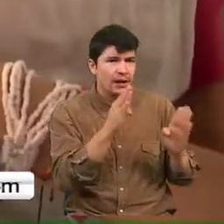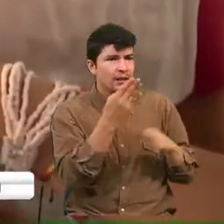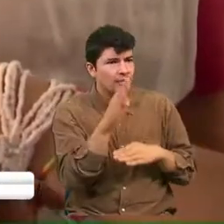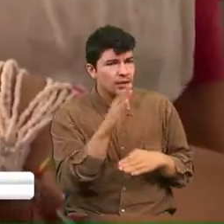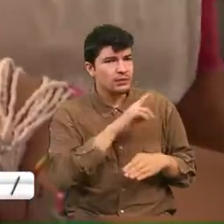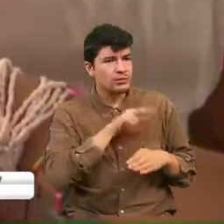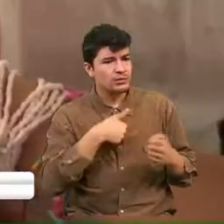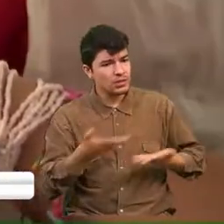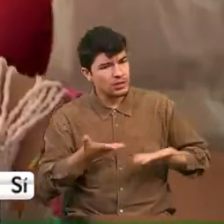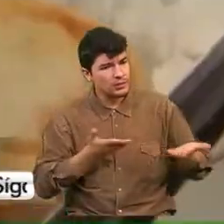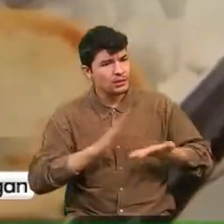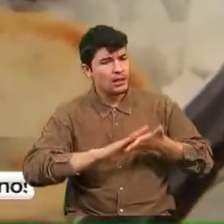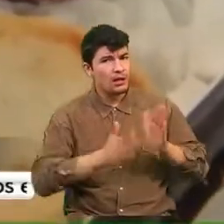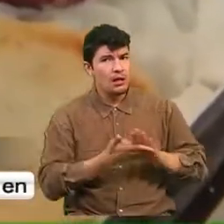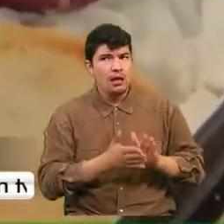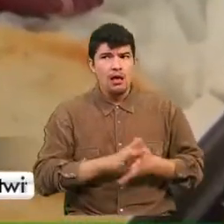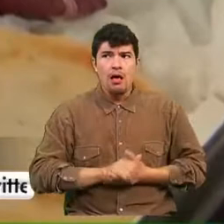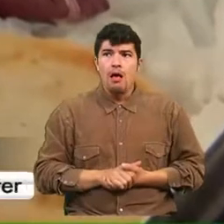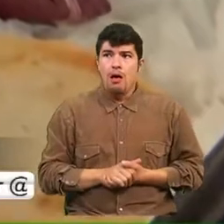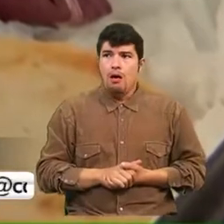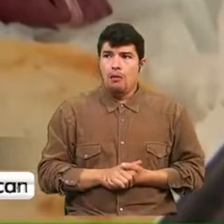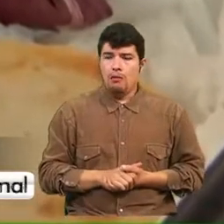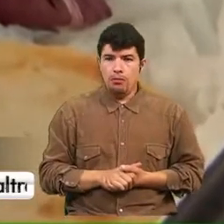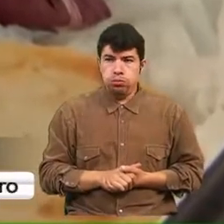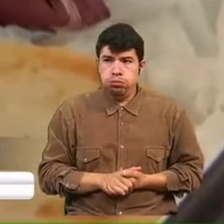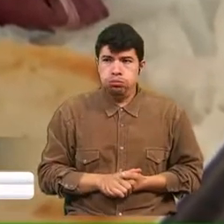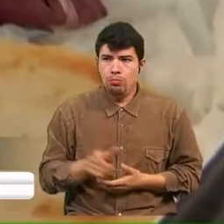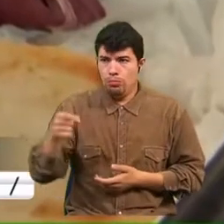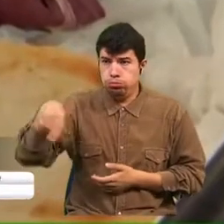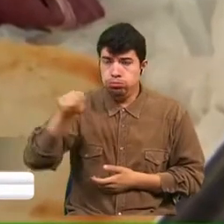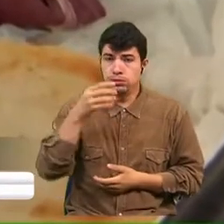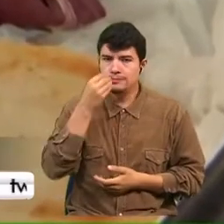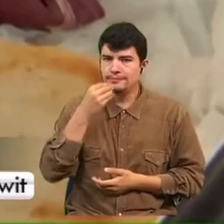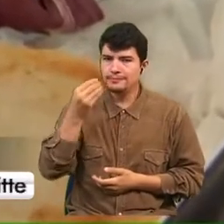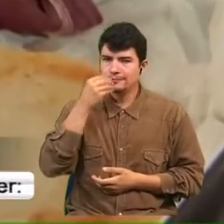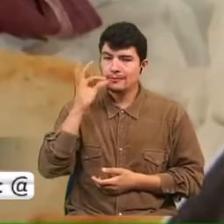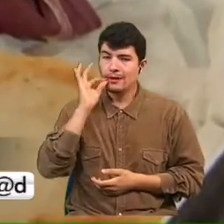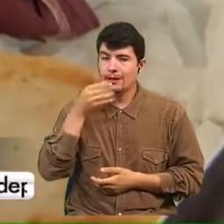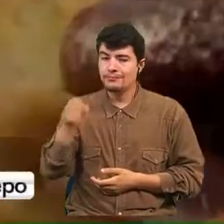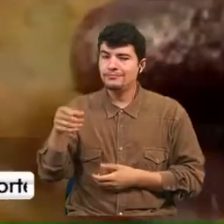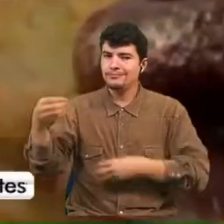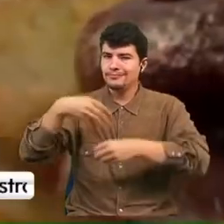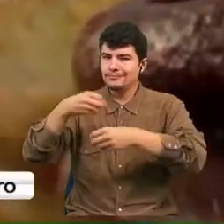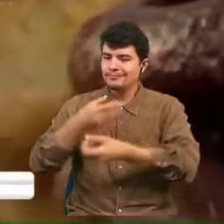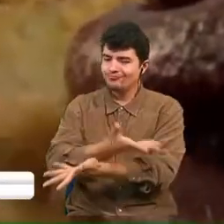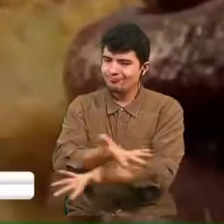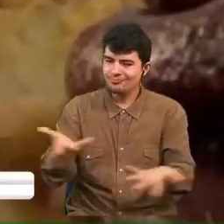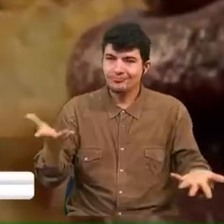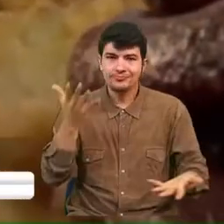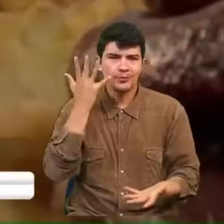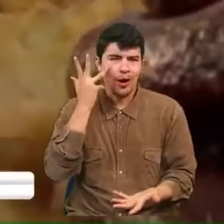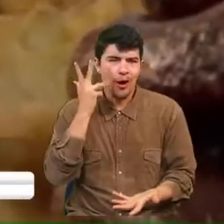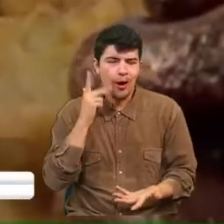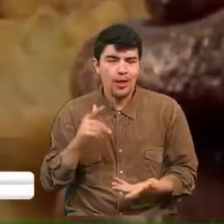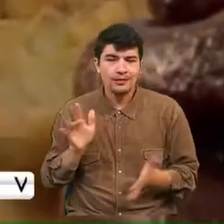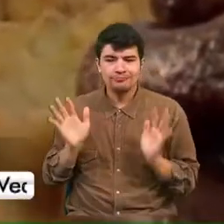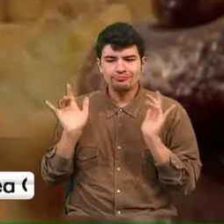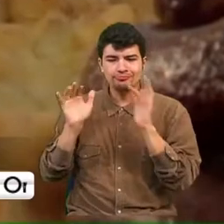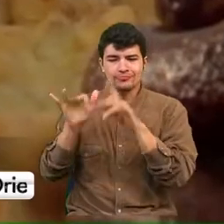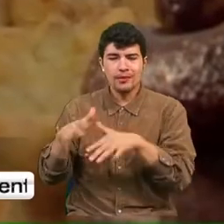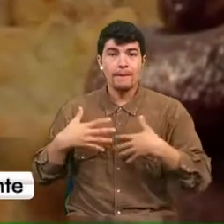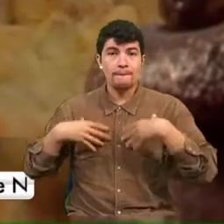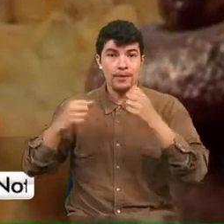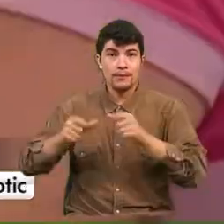baños para el servicio a la comunidad. Sin duda hay que deleitarse con los platillos que ofrece la Plaza de Mercado, que cada día recibe a propios